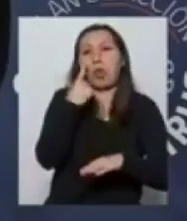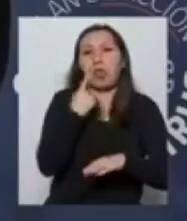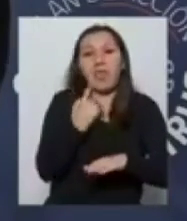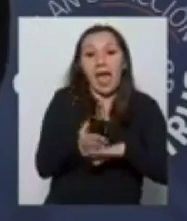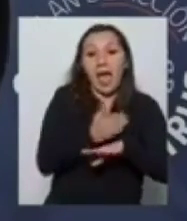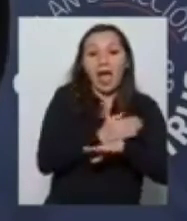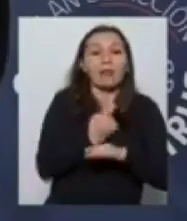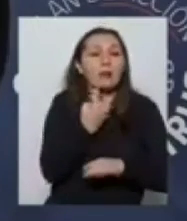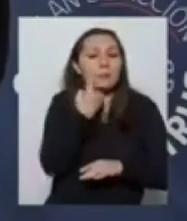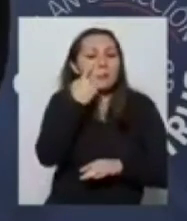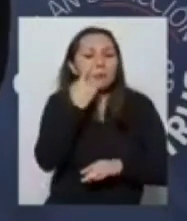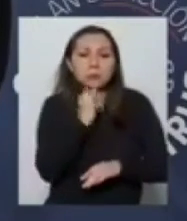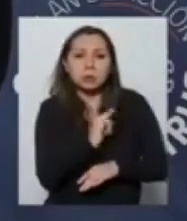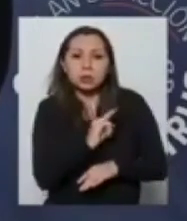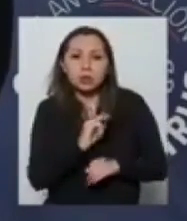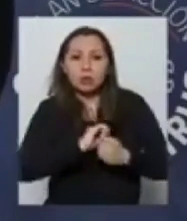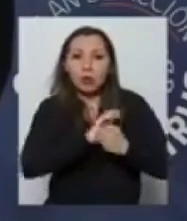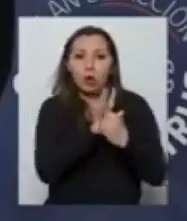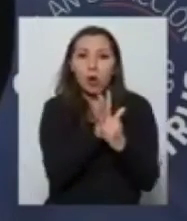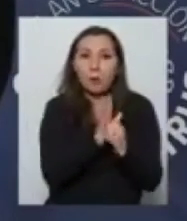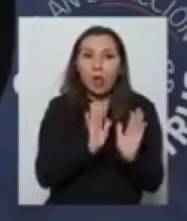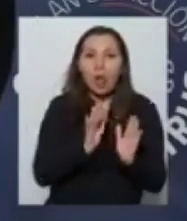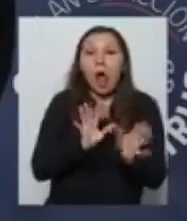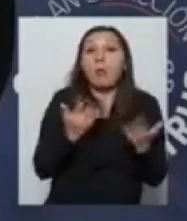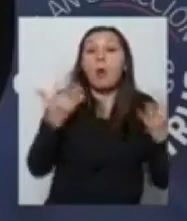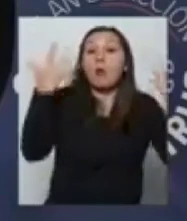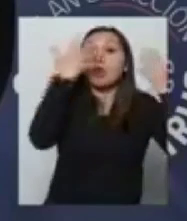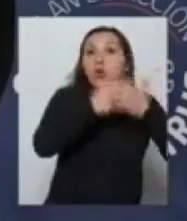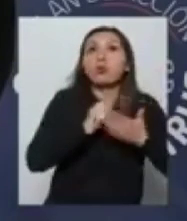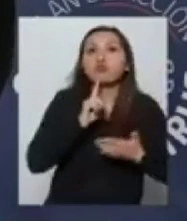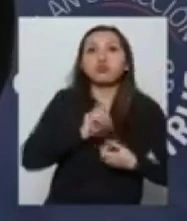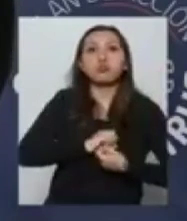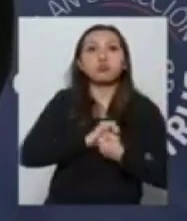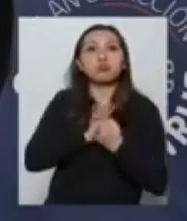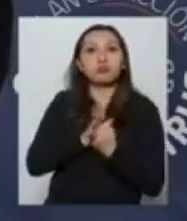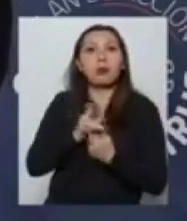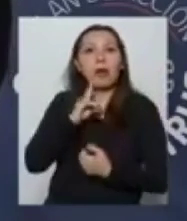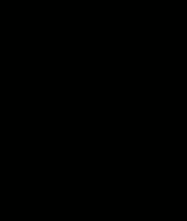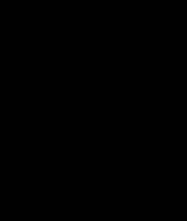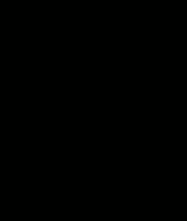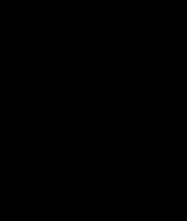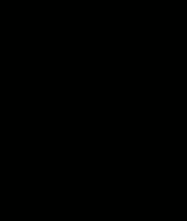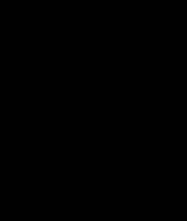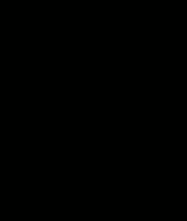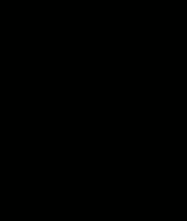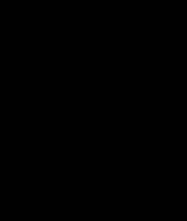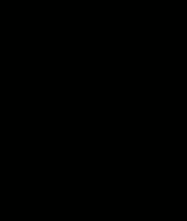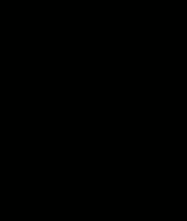cirugía sea uno de estos casos asintomáticos a los que he hecho referencia.